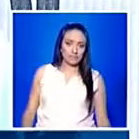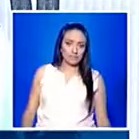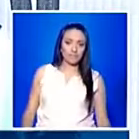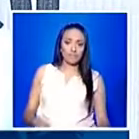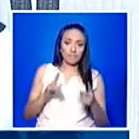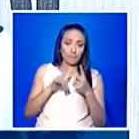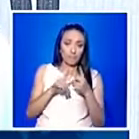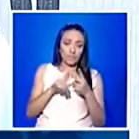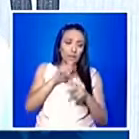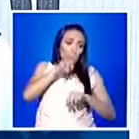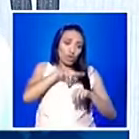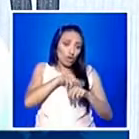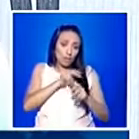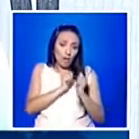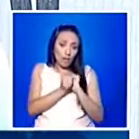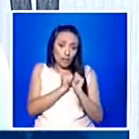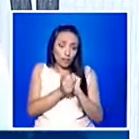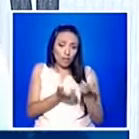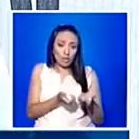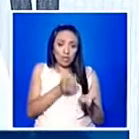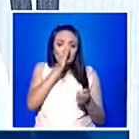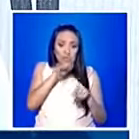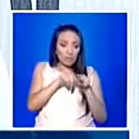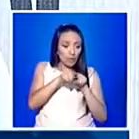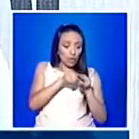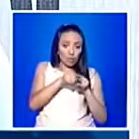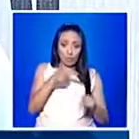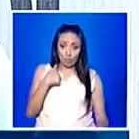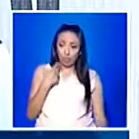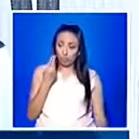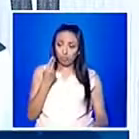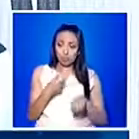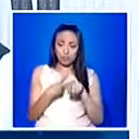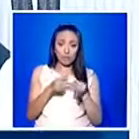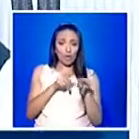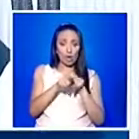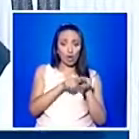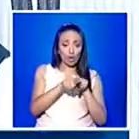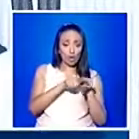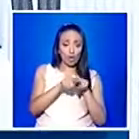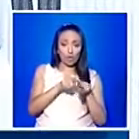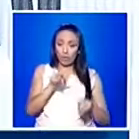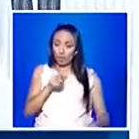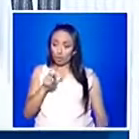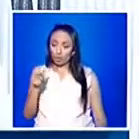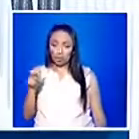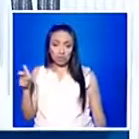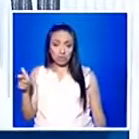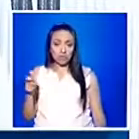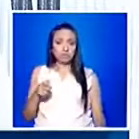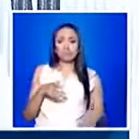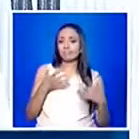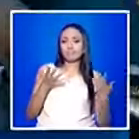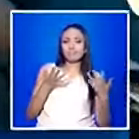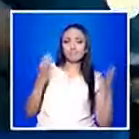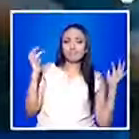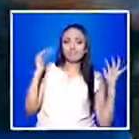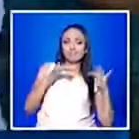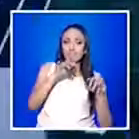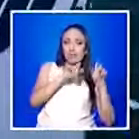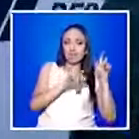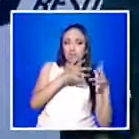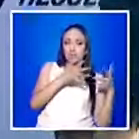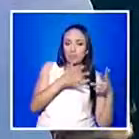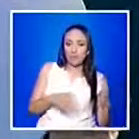el convencional, porque siempre que hay competencias, yo también sé competir con deportistas convencionales y no va la magnitud de gente así.